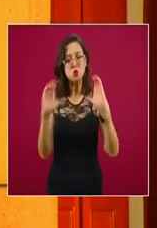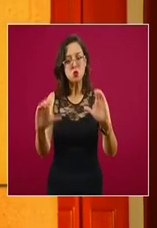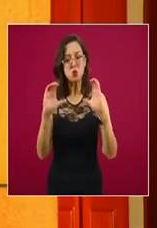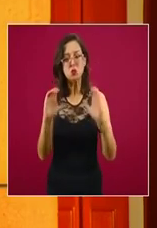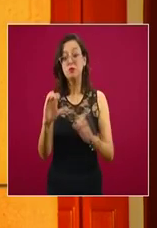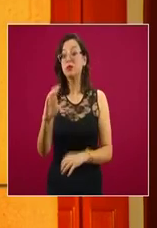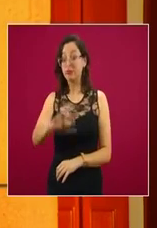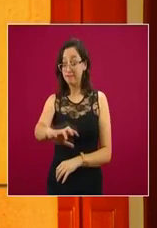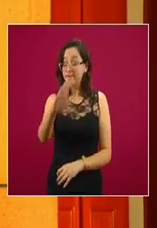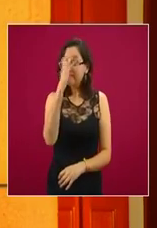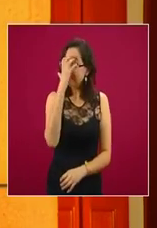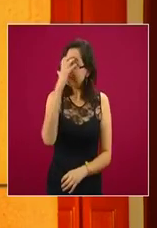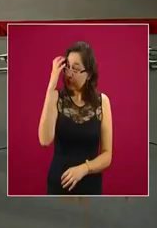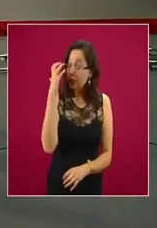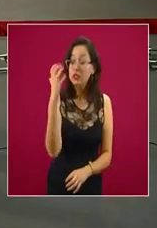importantemente, muy